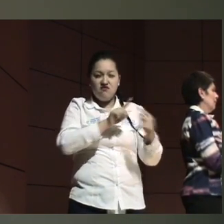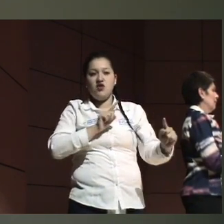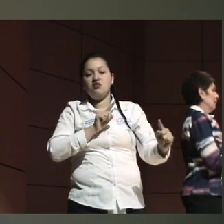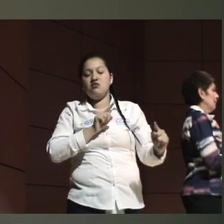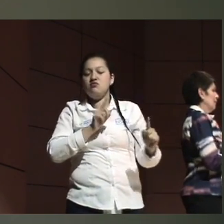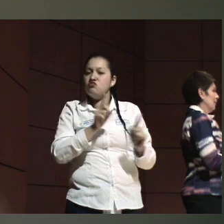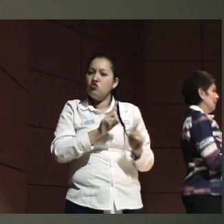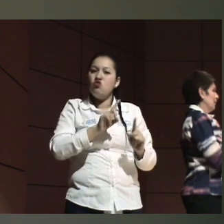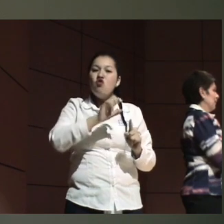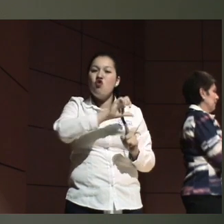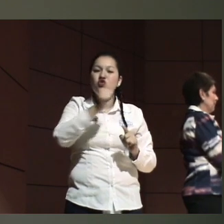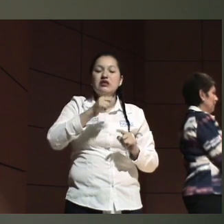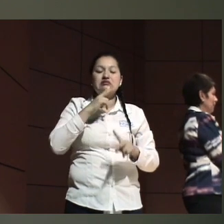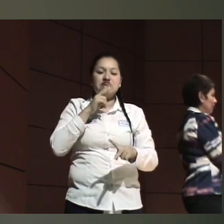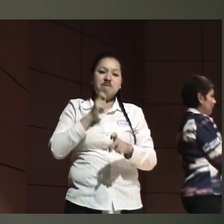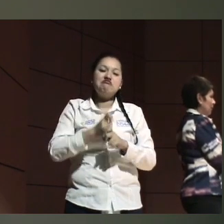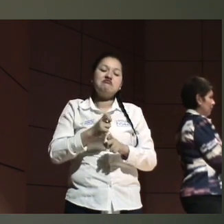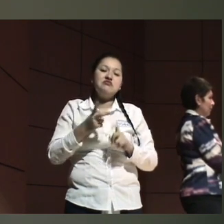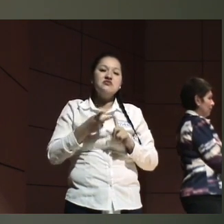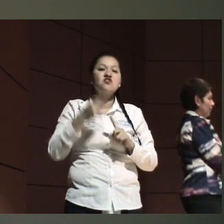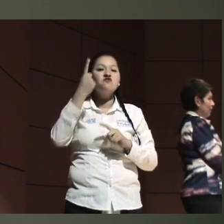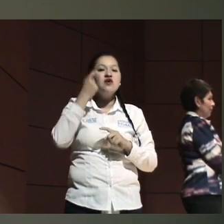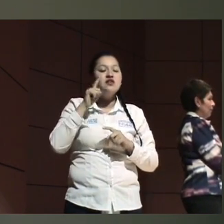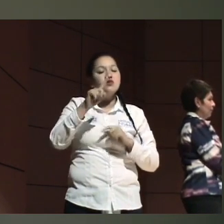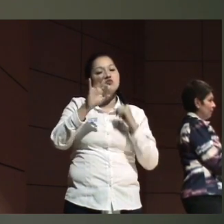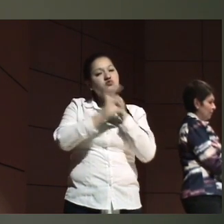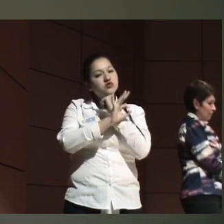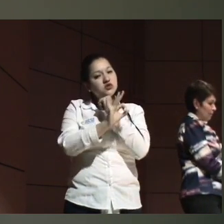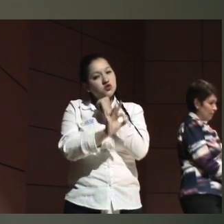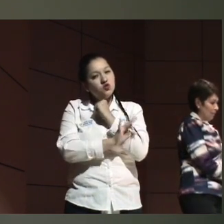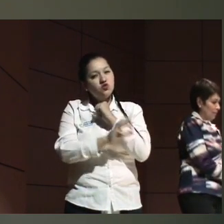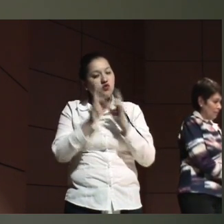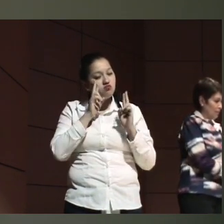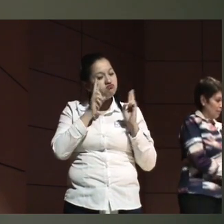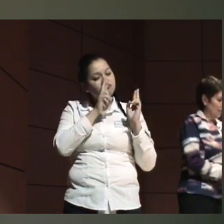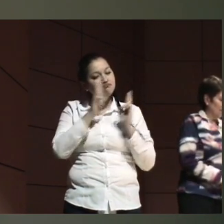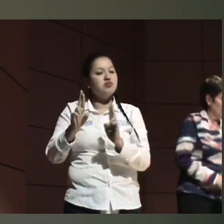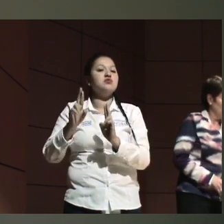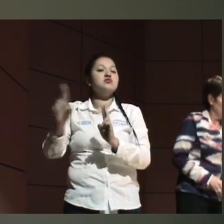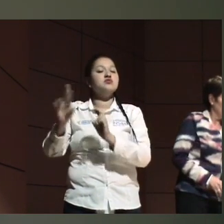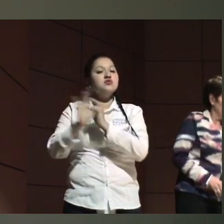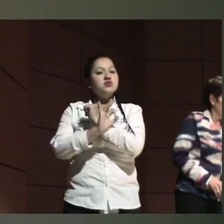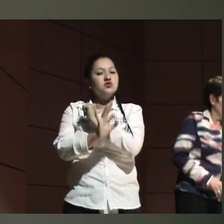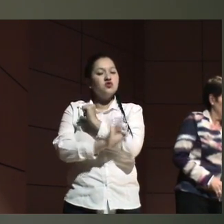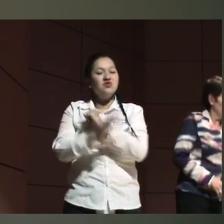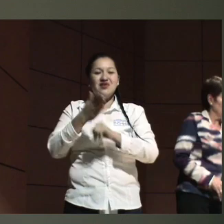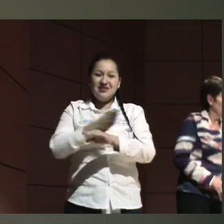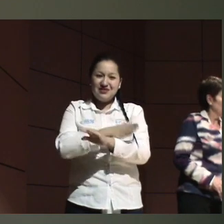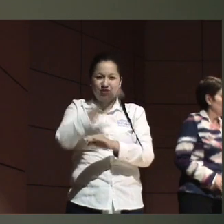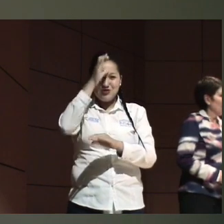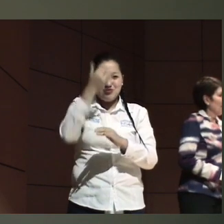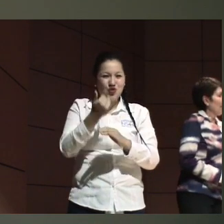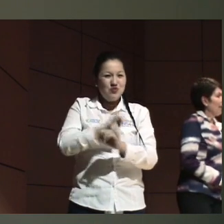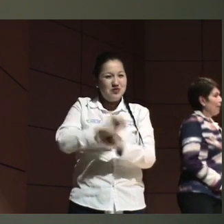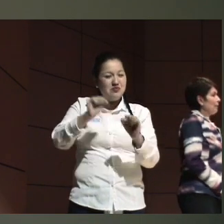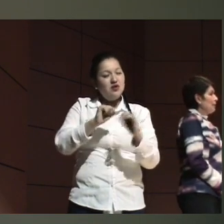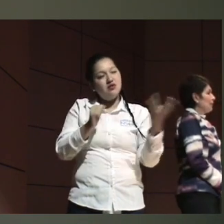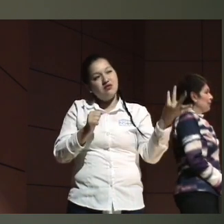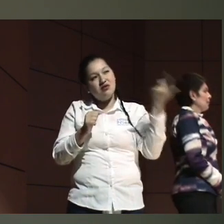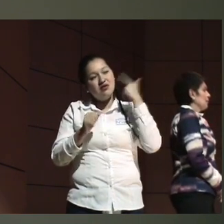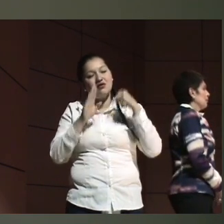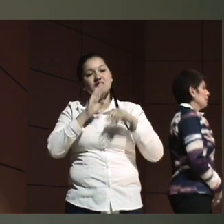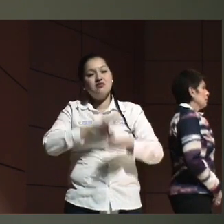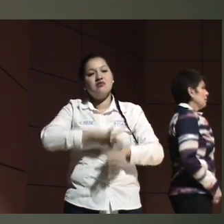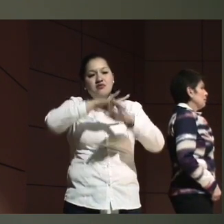otra dificultad es que no se ha visto al psicólogo como una persona de un concepto que escuchaba también esta mañana de la